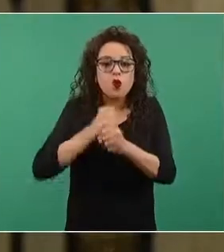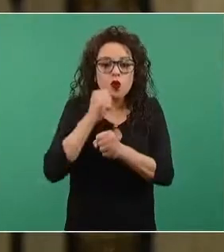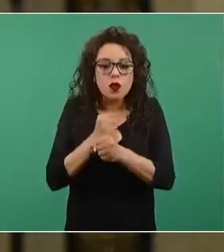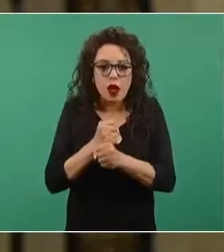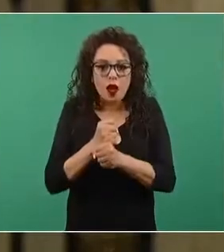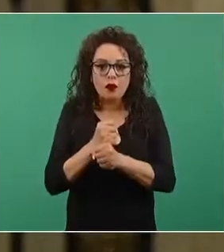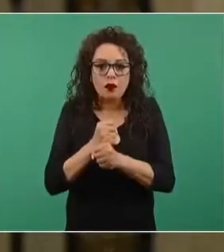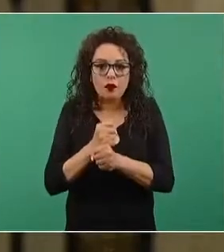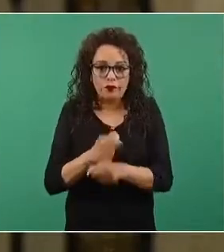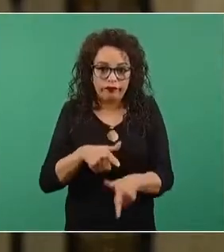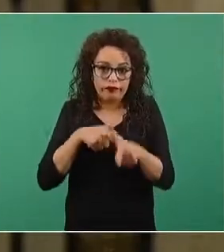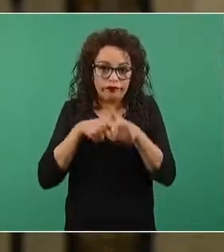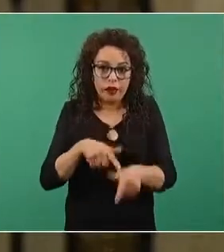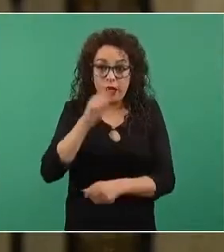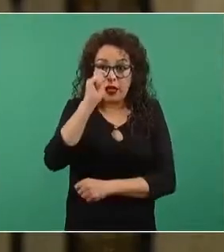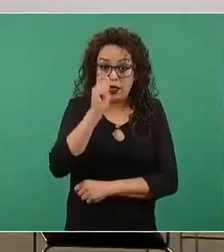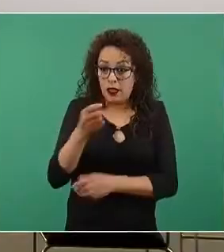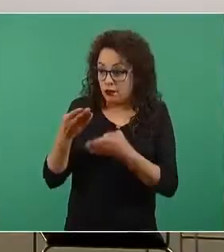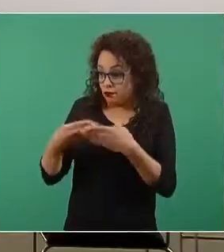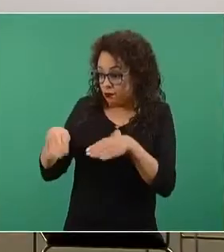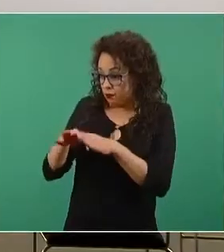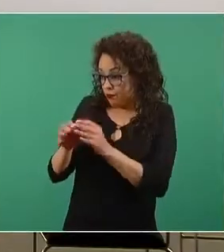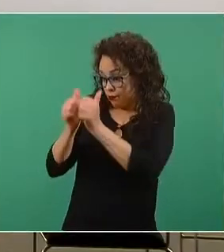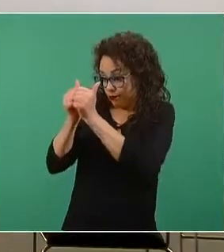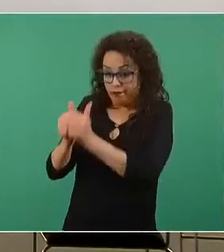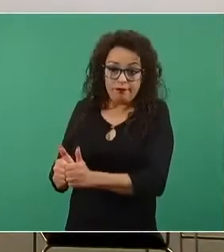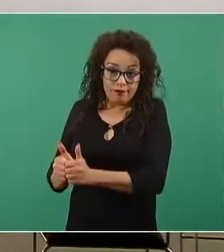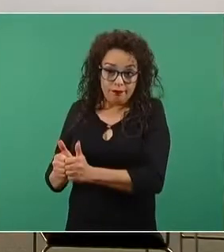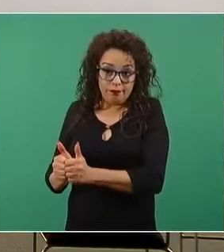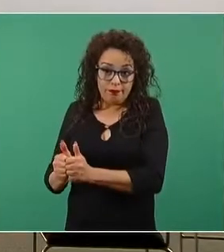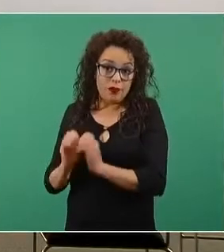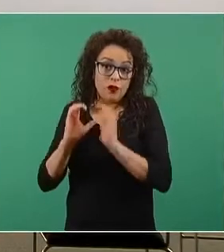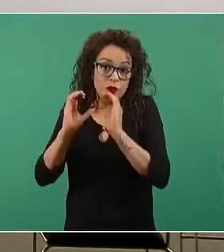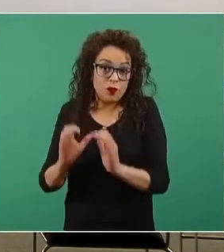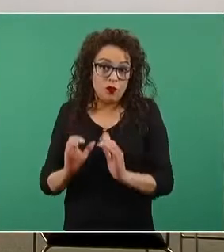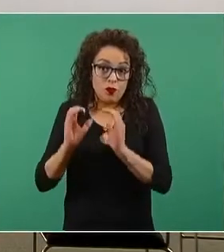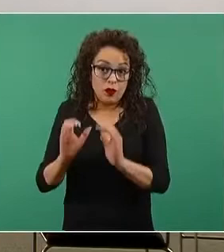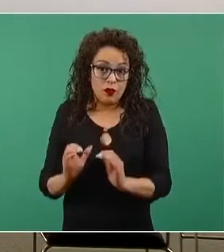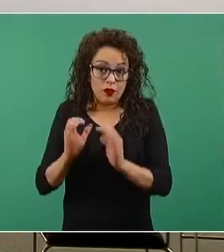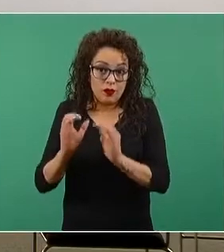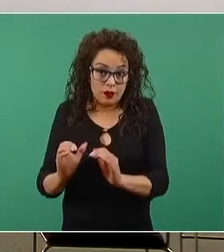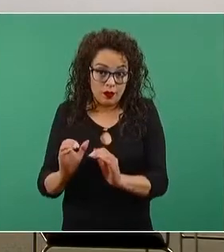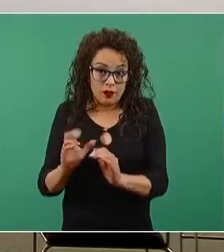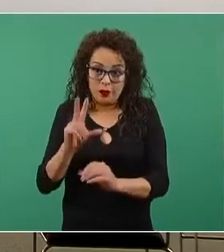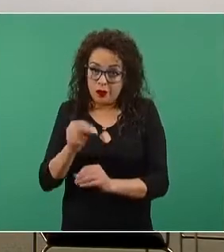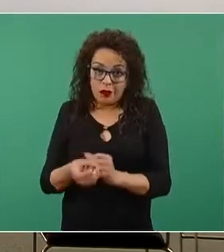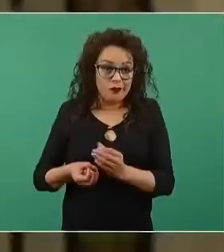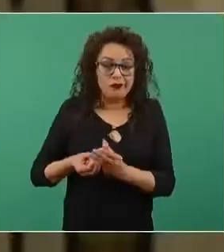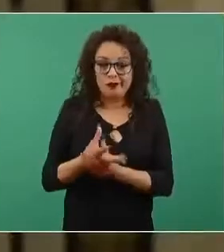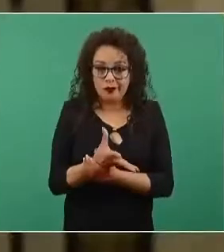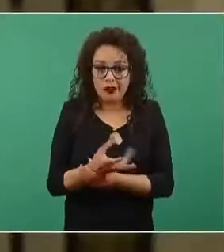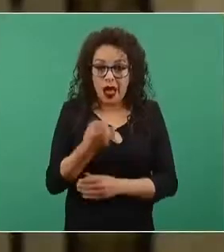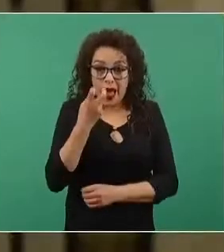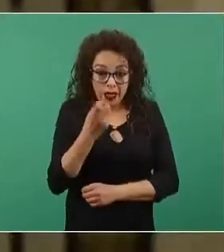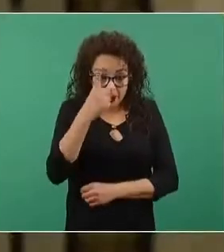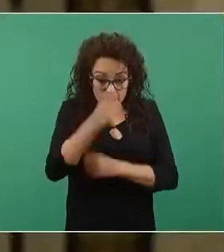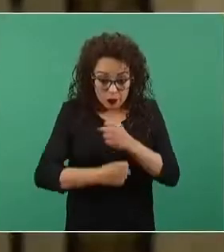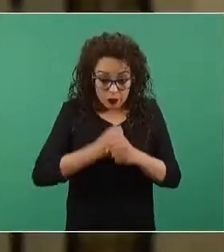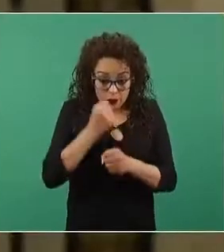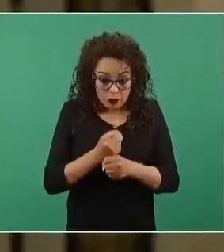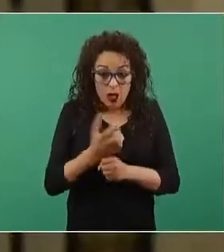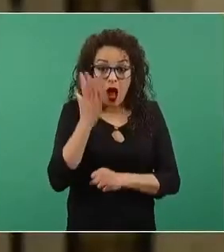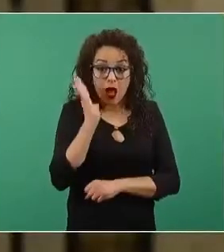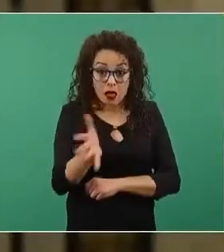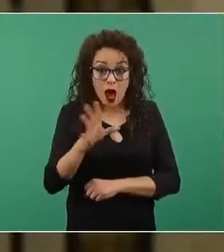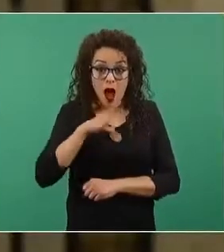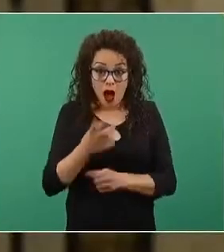quédate en casa, un año de estas medidas sanitarias, un año de estar en casa. En este año ya nos pudimos volver